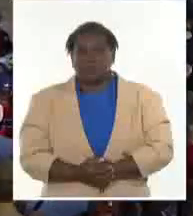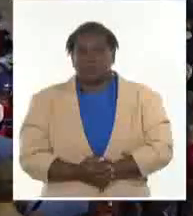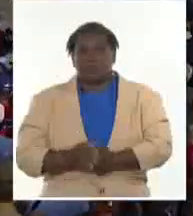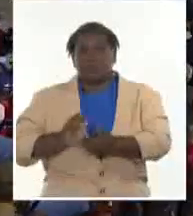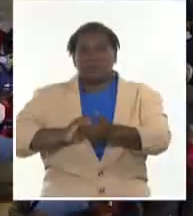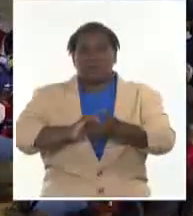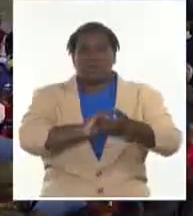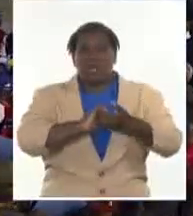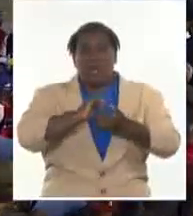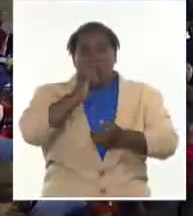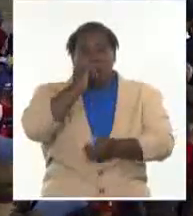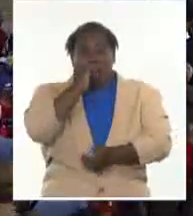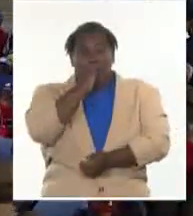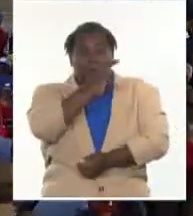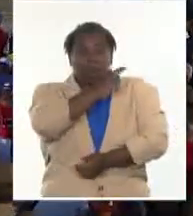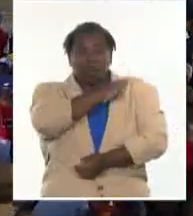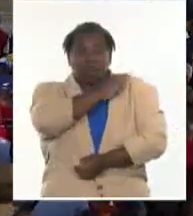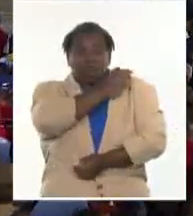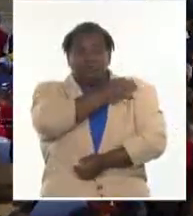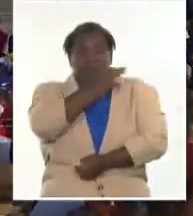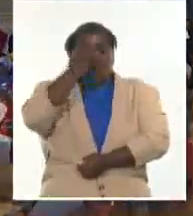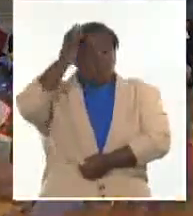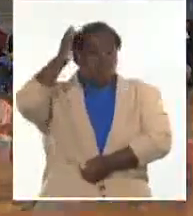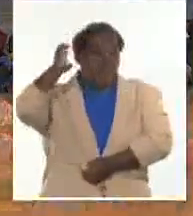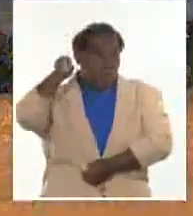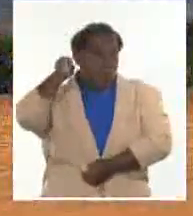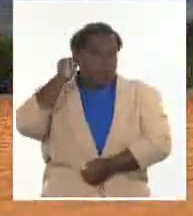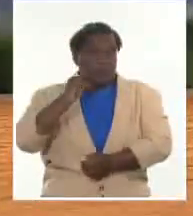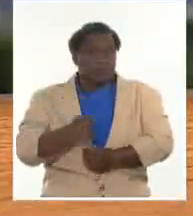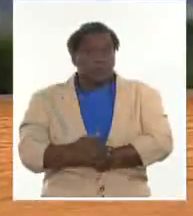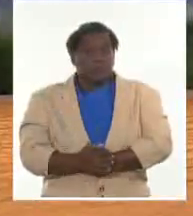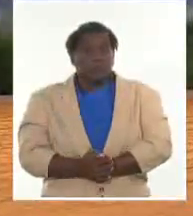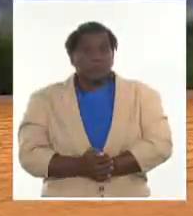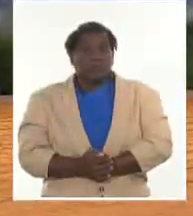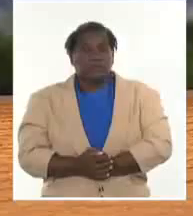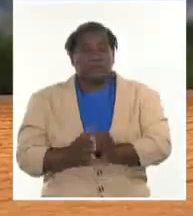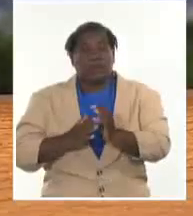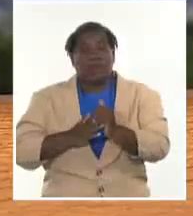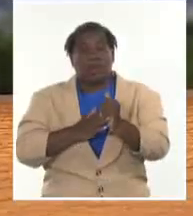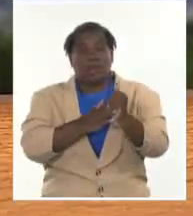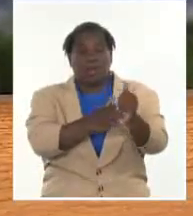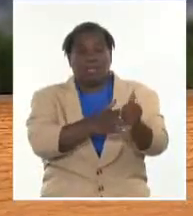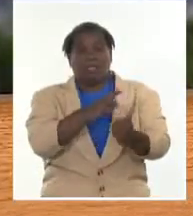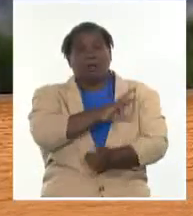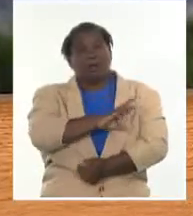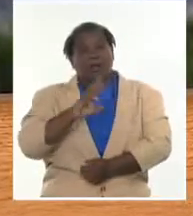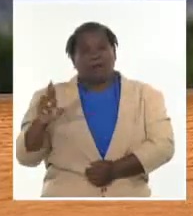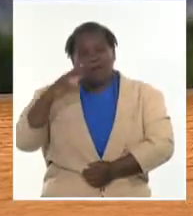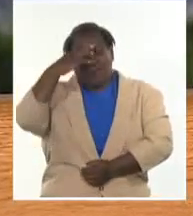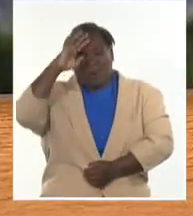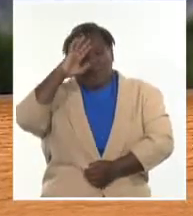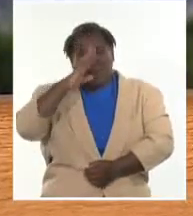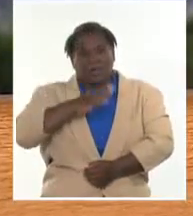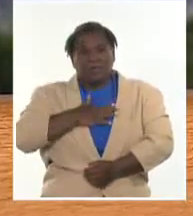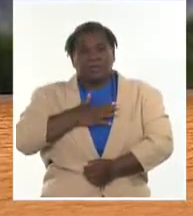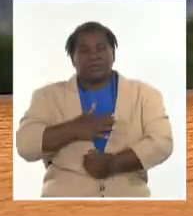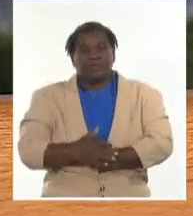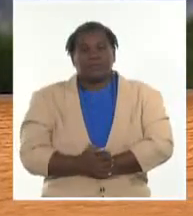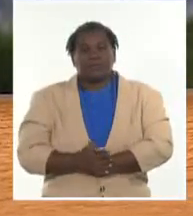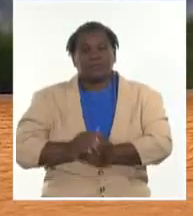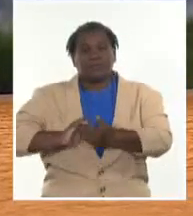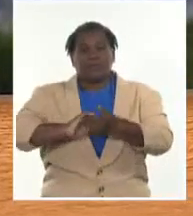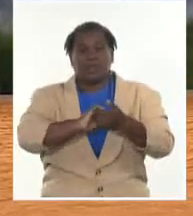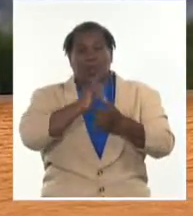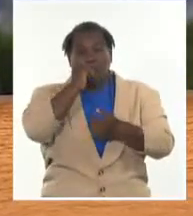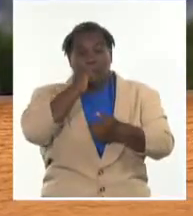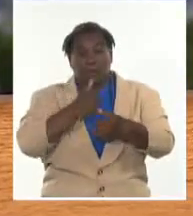Compañero general de ejército Raúl Castro Ruz, líder de la Revolución Cubana. Compañero